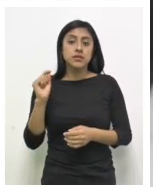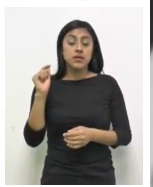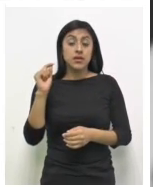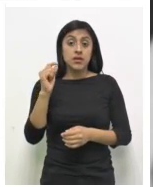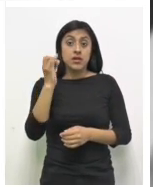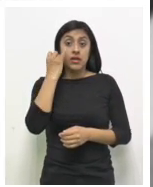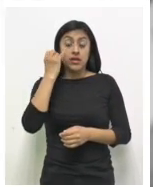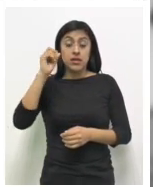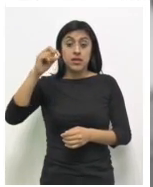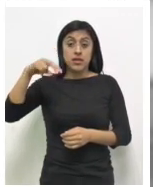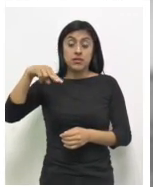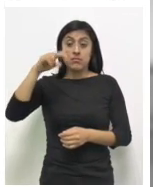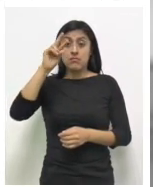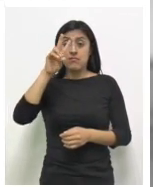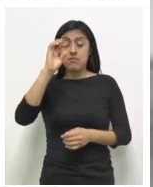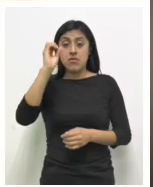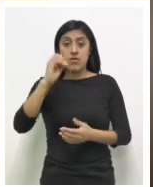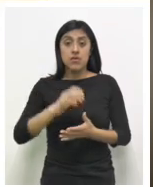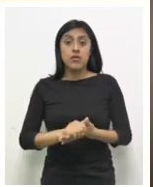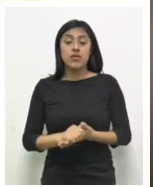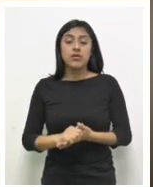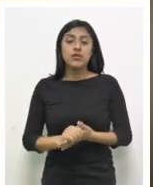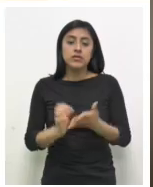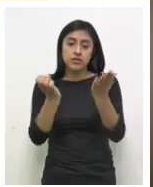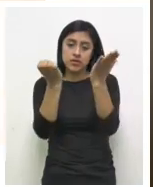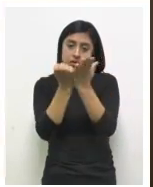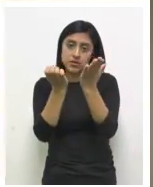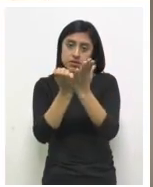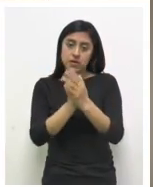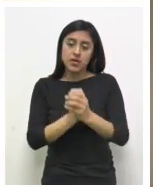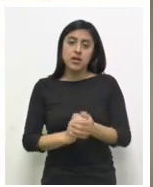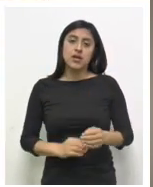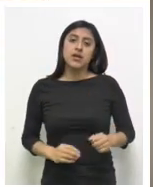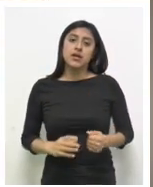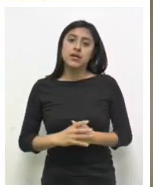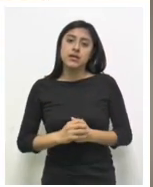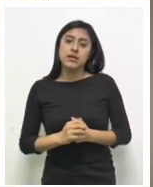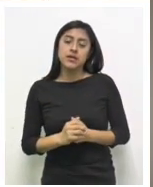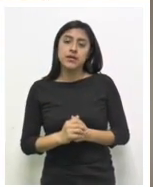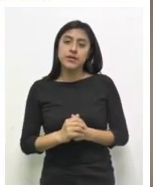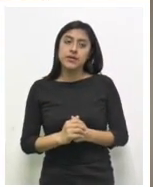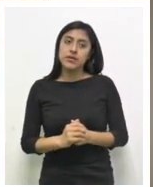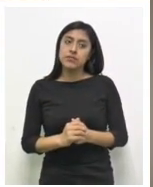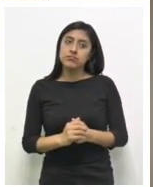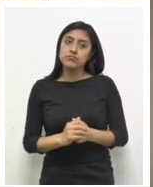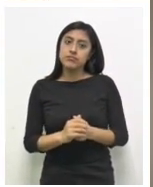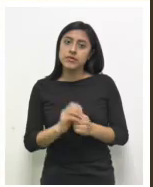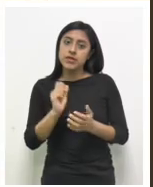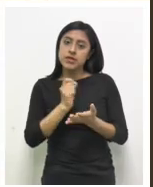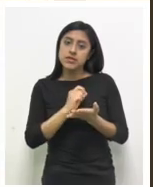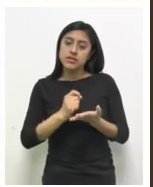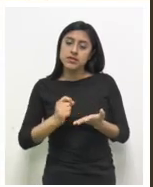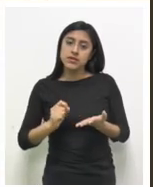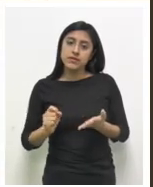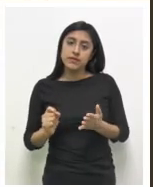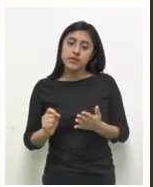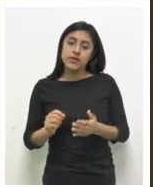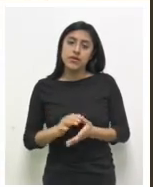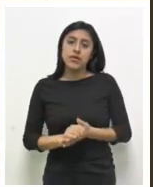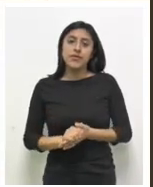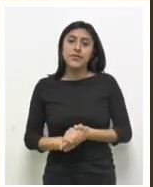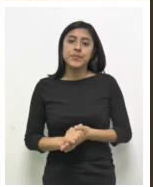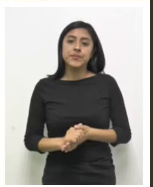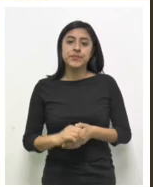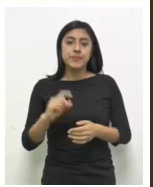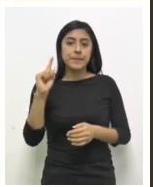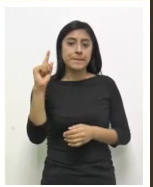y bachiller en ciencias y letras. Y para entonces ya daba muestras de sus dotes artísticos. Escribió y dirigió su